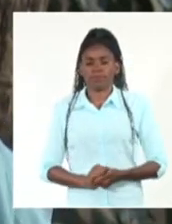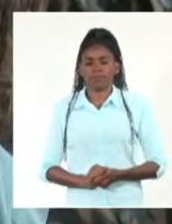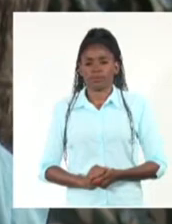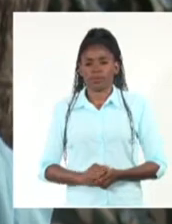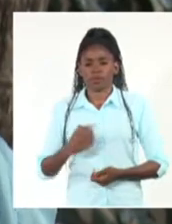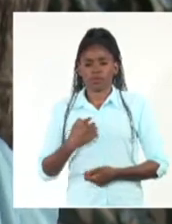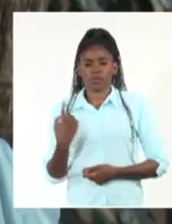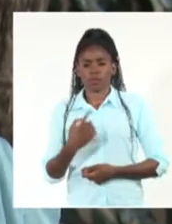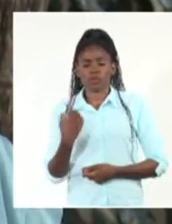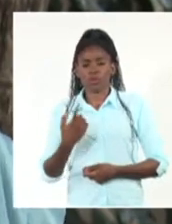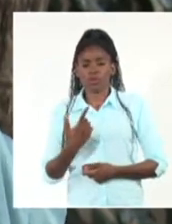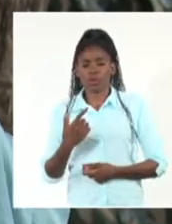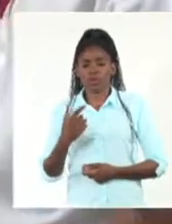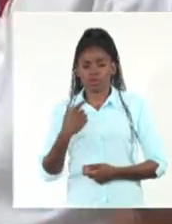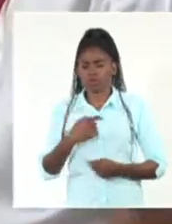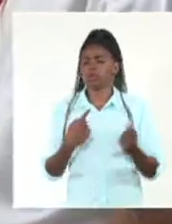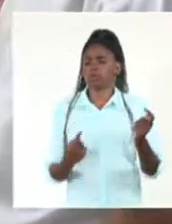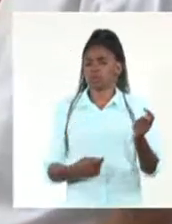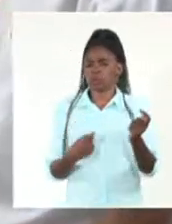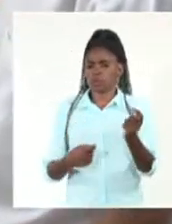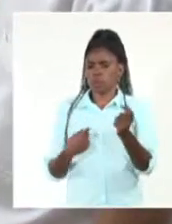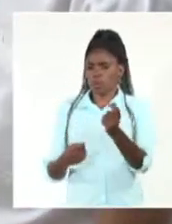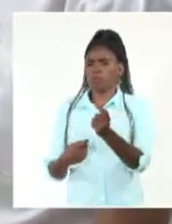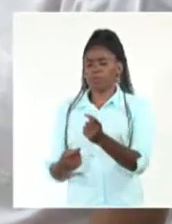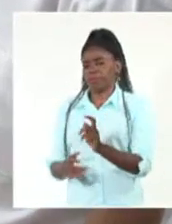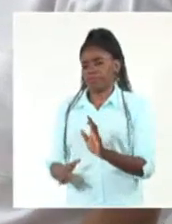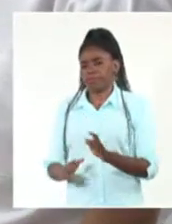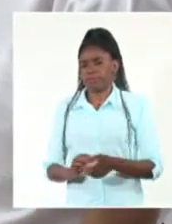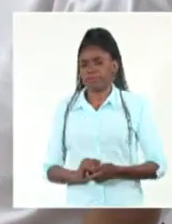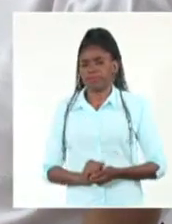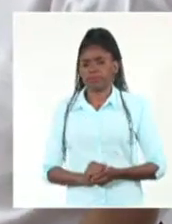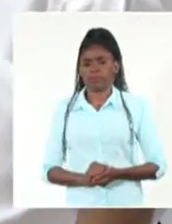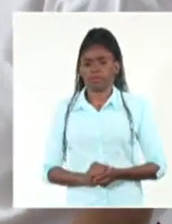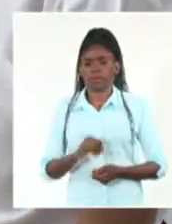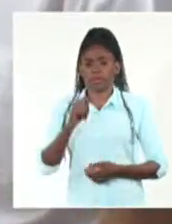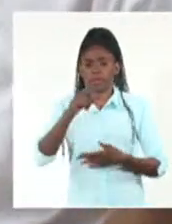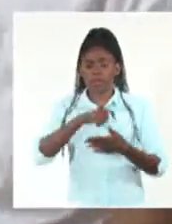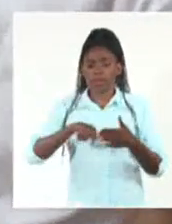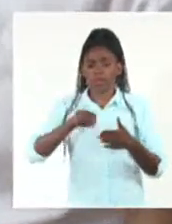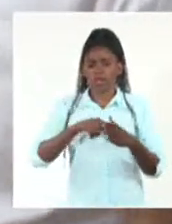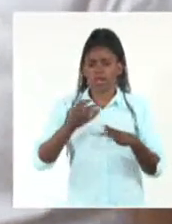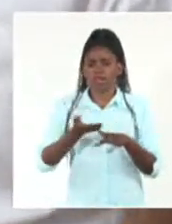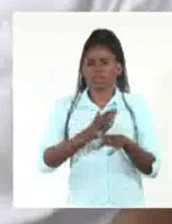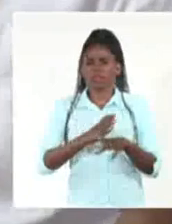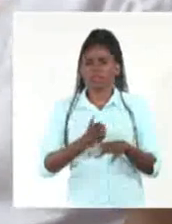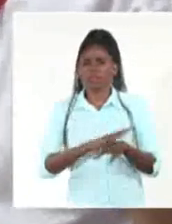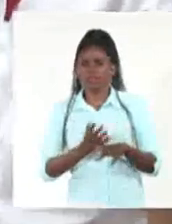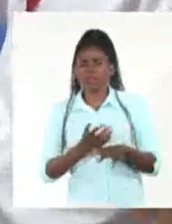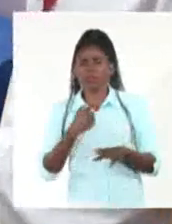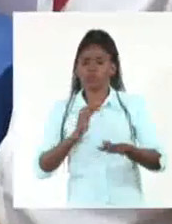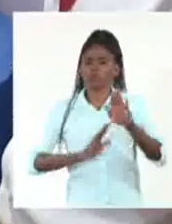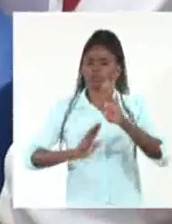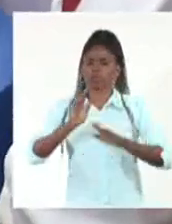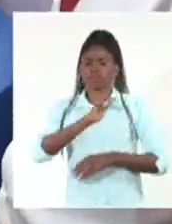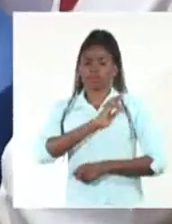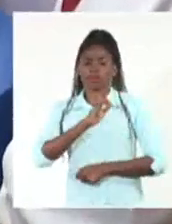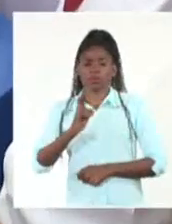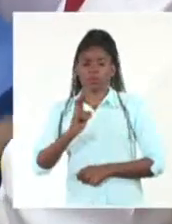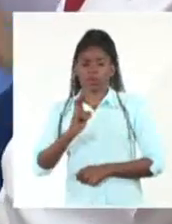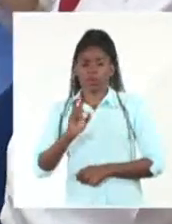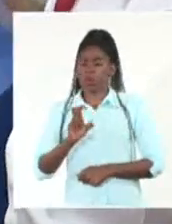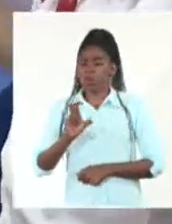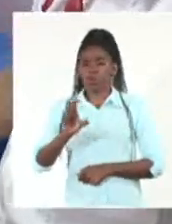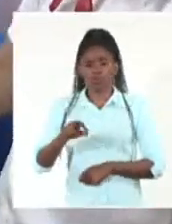Nosotros nos levantamos y luchamos. Estas elecciones significan que vamos a defender la revolución hasta las